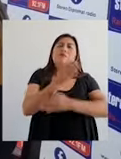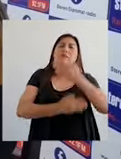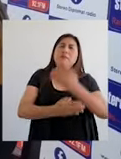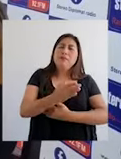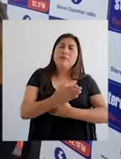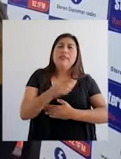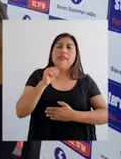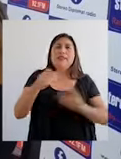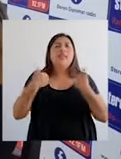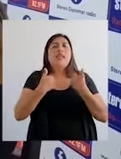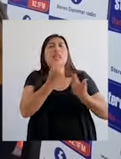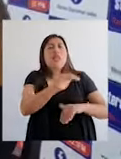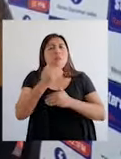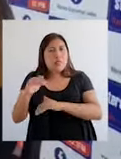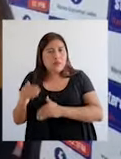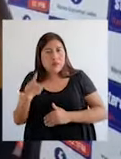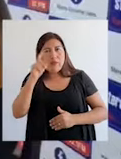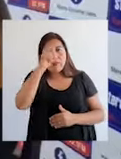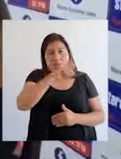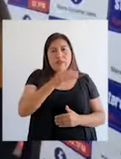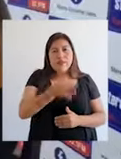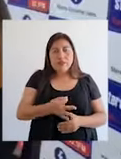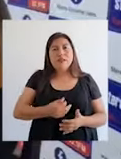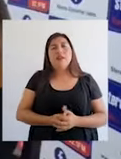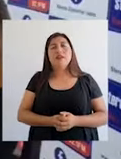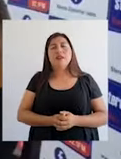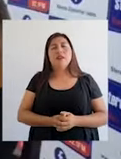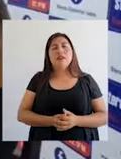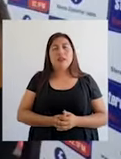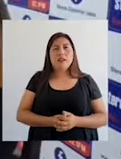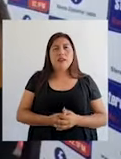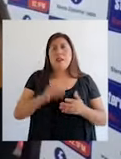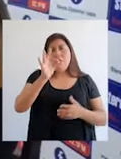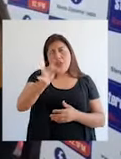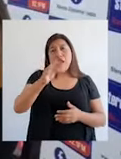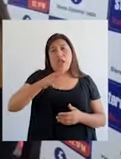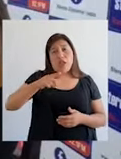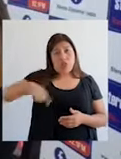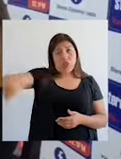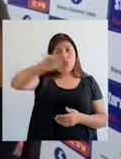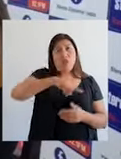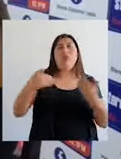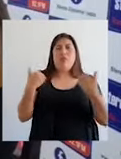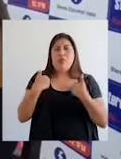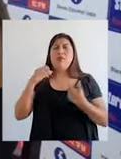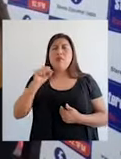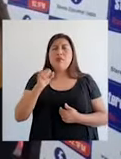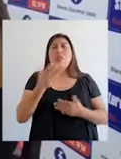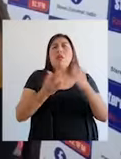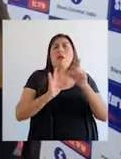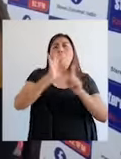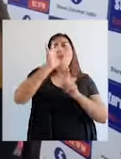tiene limitaciones, digámoslo así. Claro, así es. Ahora, como usted dice, pueden ser físicas o sensoriales. Las limitaciones todos las tenemos, de algún tipo, siempre, en algún